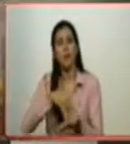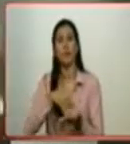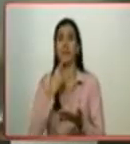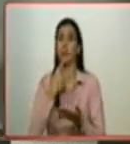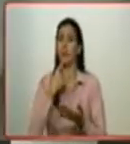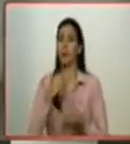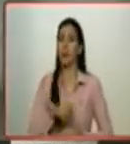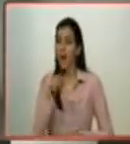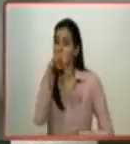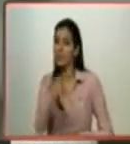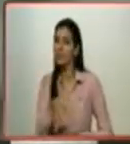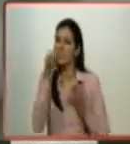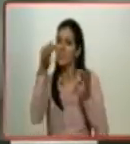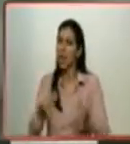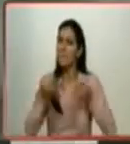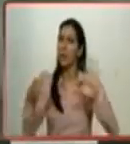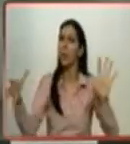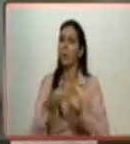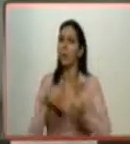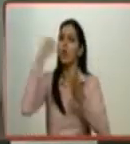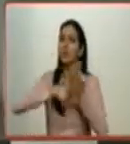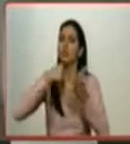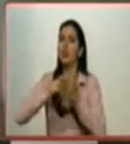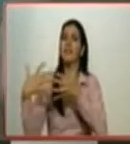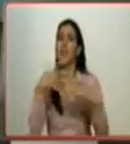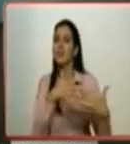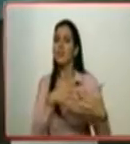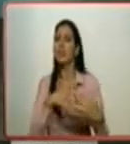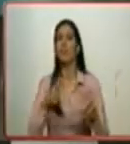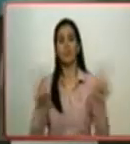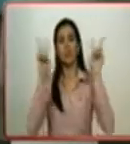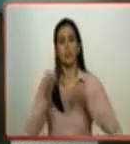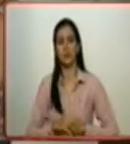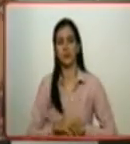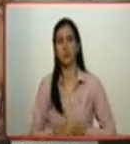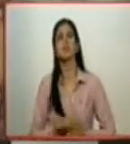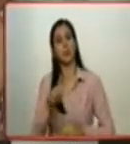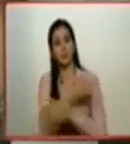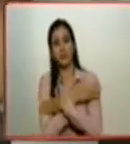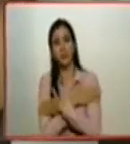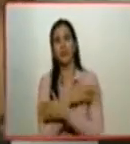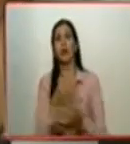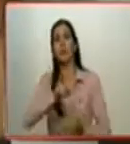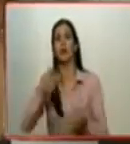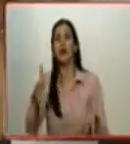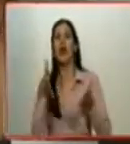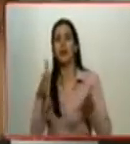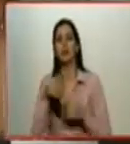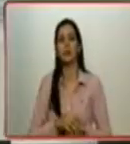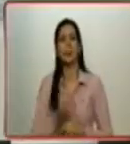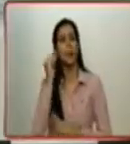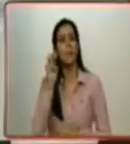en la entidad habrá siempre la unidad, lucha, batalla y victoria, al tiempo que felicitó a los candidatos Miriam Pérez del Circuito